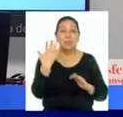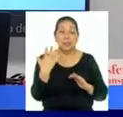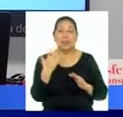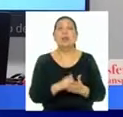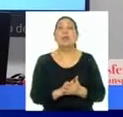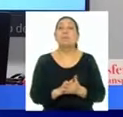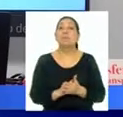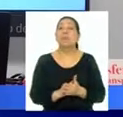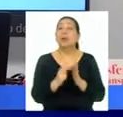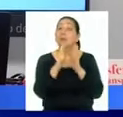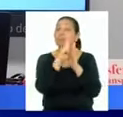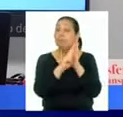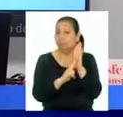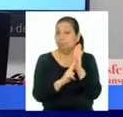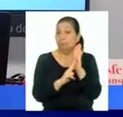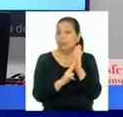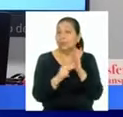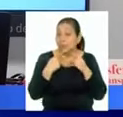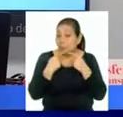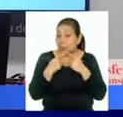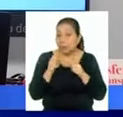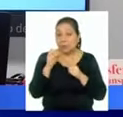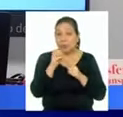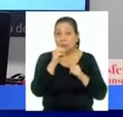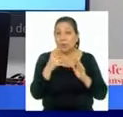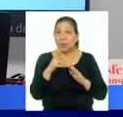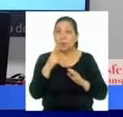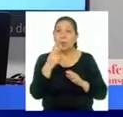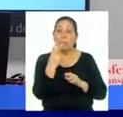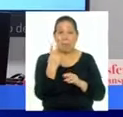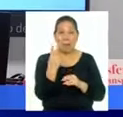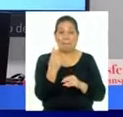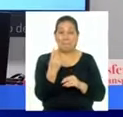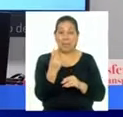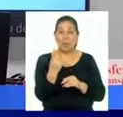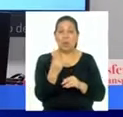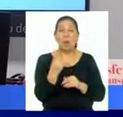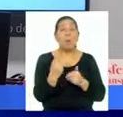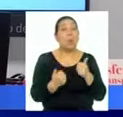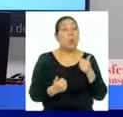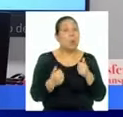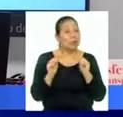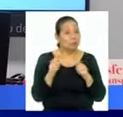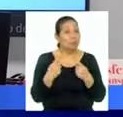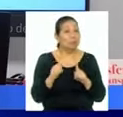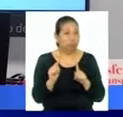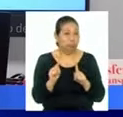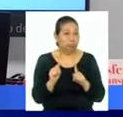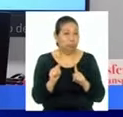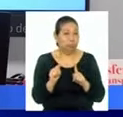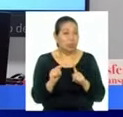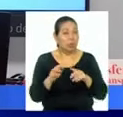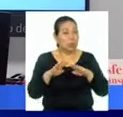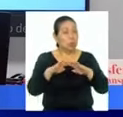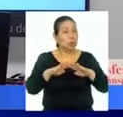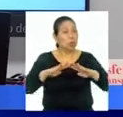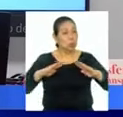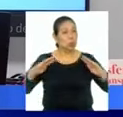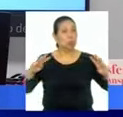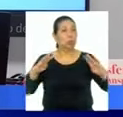31.165 y el reglamento que hemos dictado nosotros, el 008-2021, por la cual se permiten las audiencias